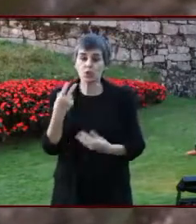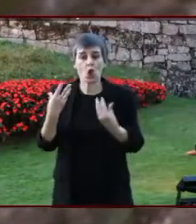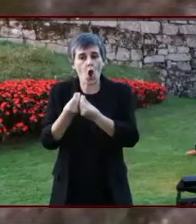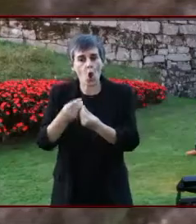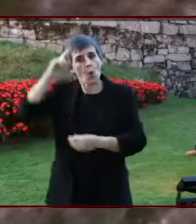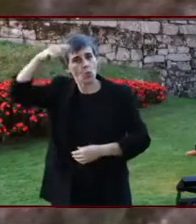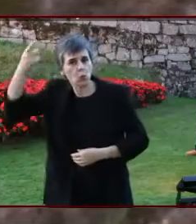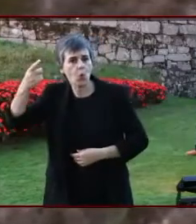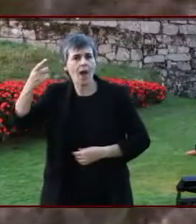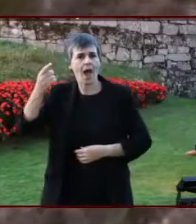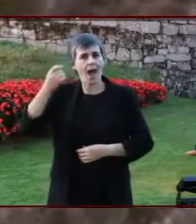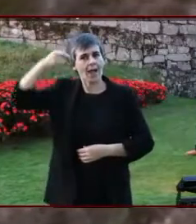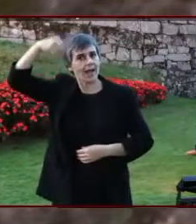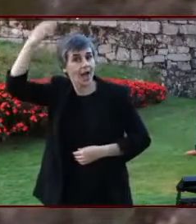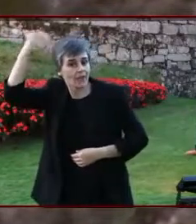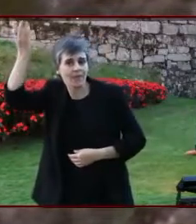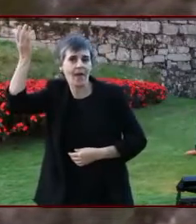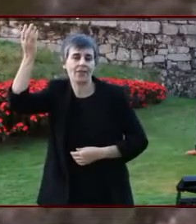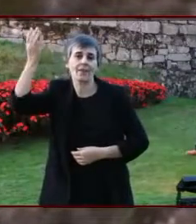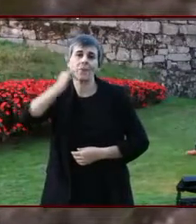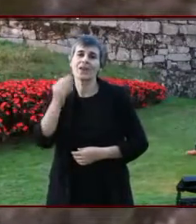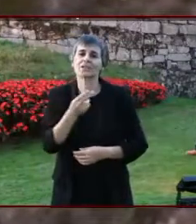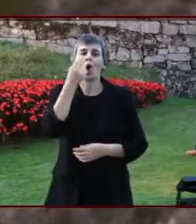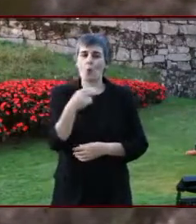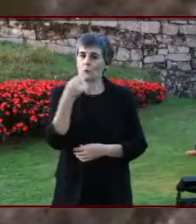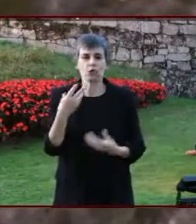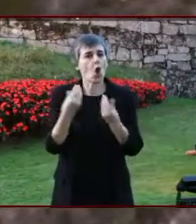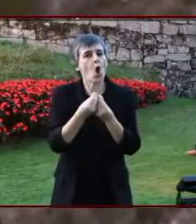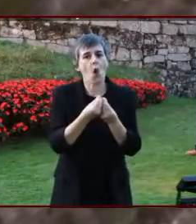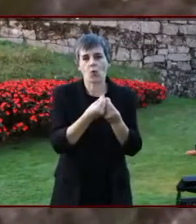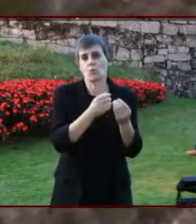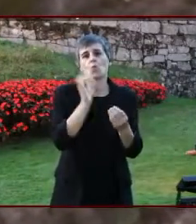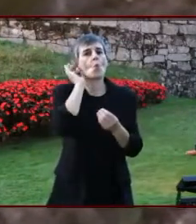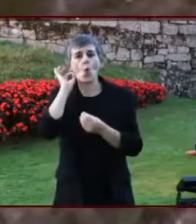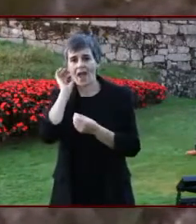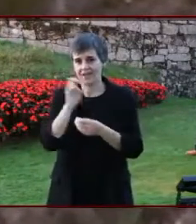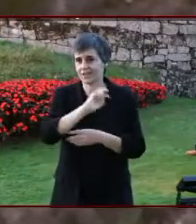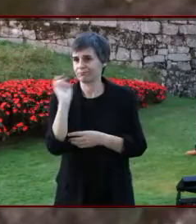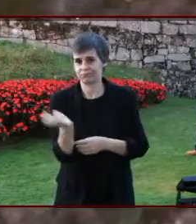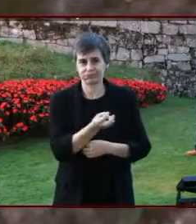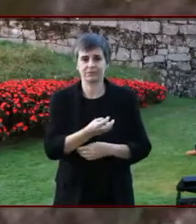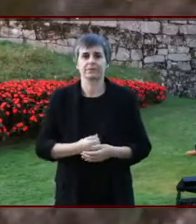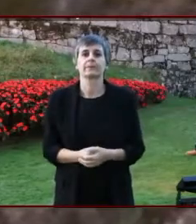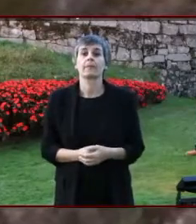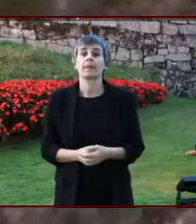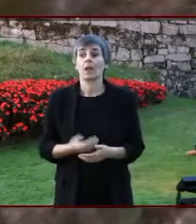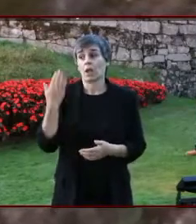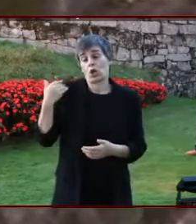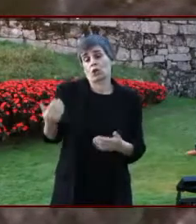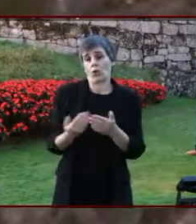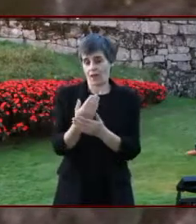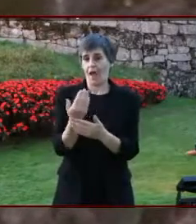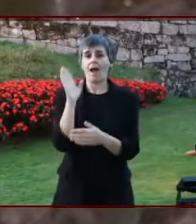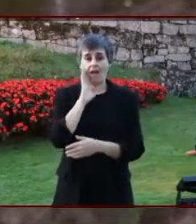sobre todo, comprometida co resto das mulleres. O decíamos outro día na gala de entrega dos